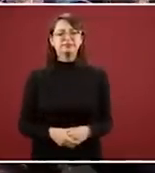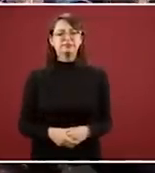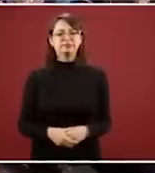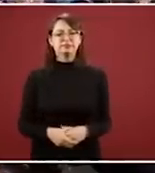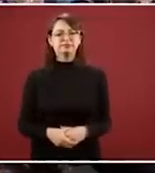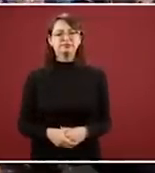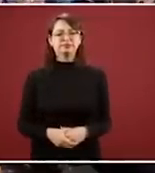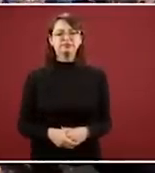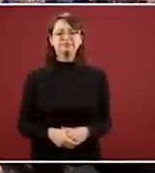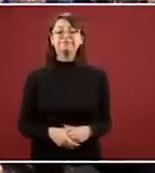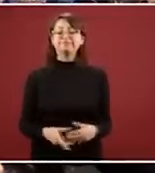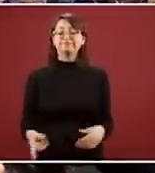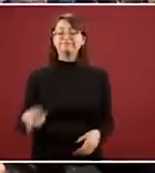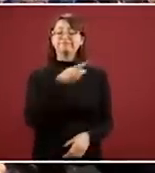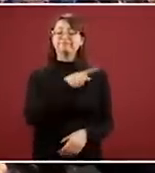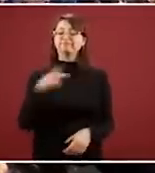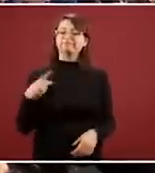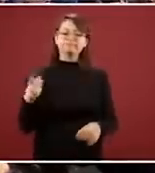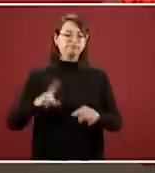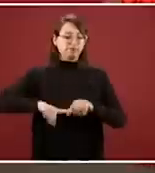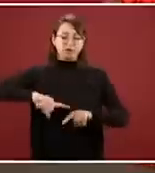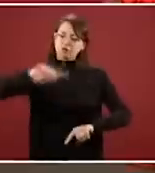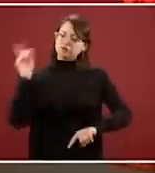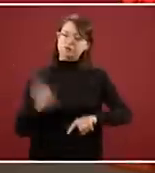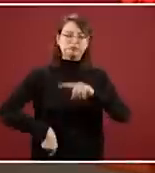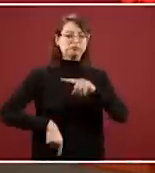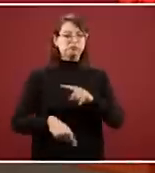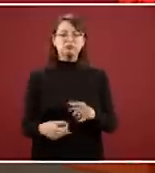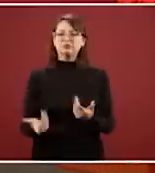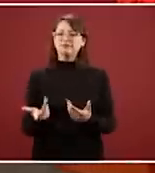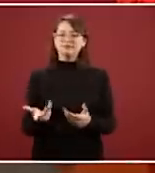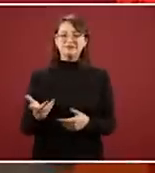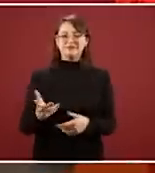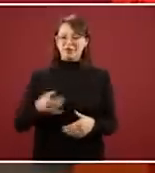Tenemos que arrancar de raíz ese mal.